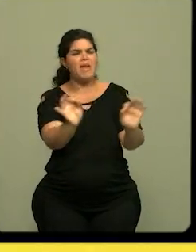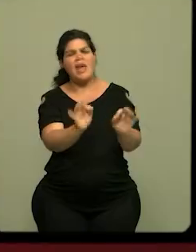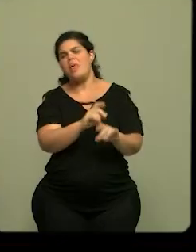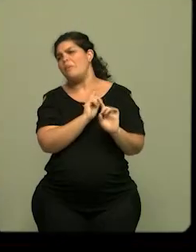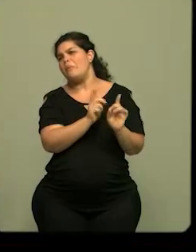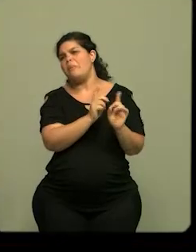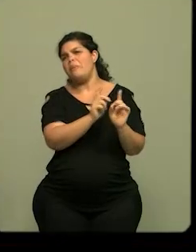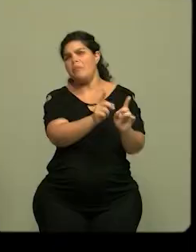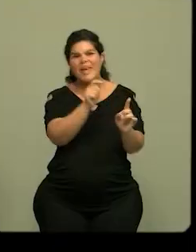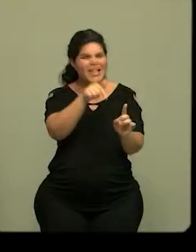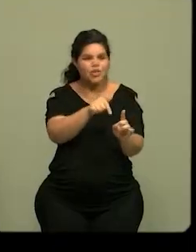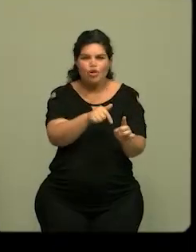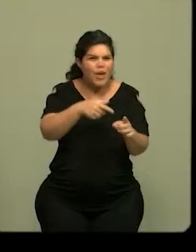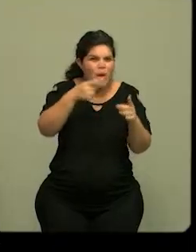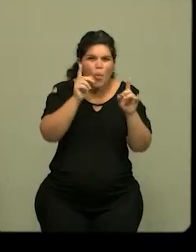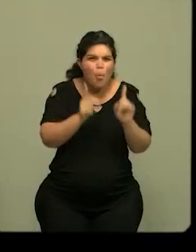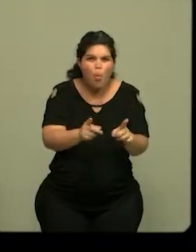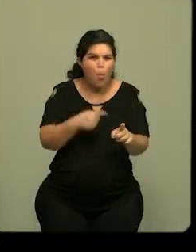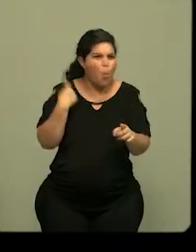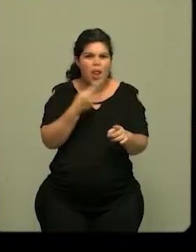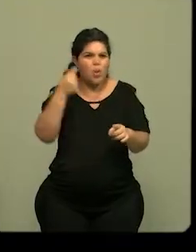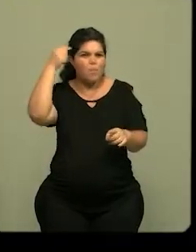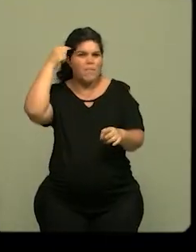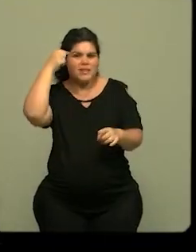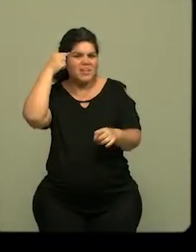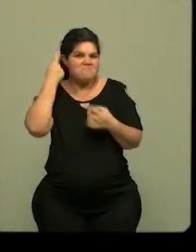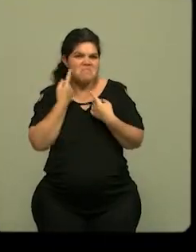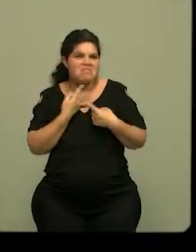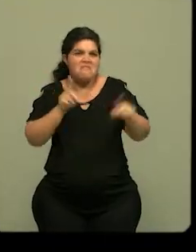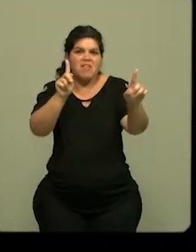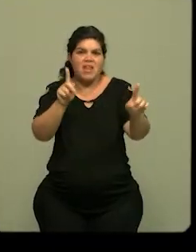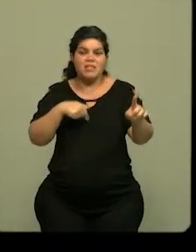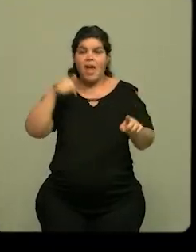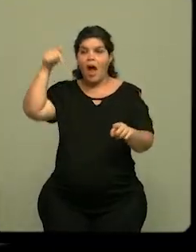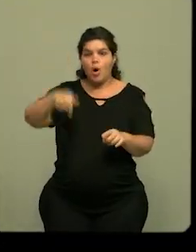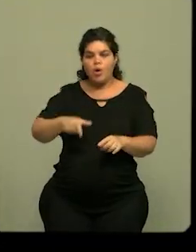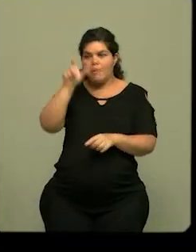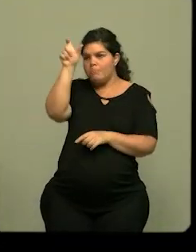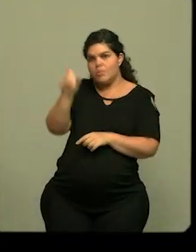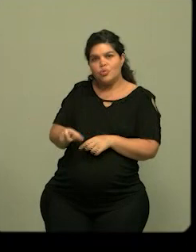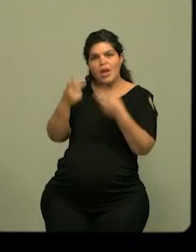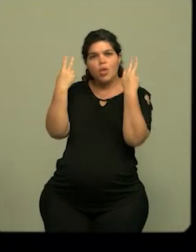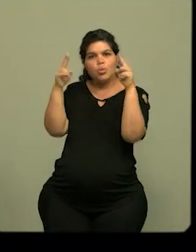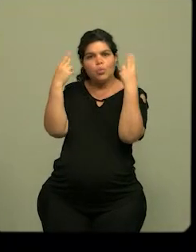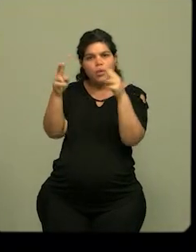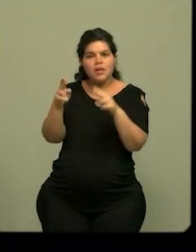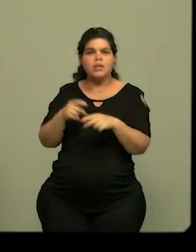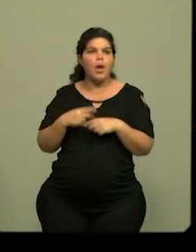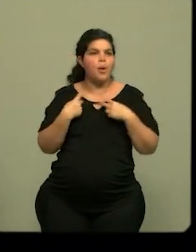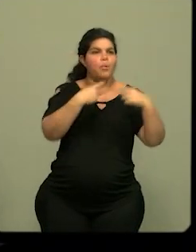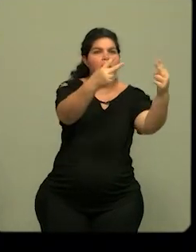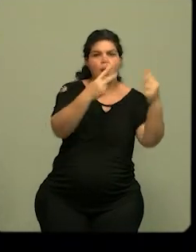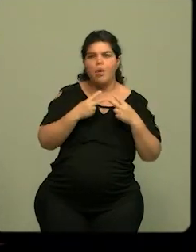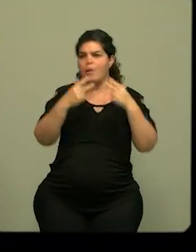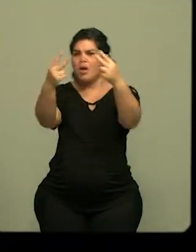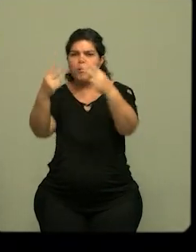más, exige mucho más, digo, movimiento, moverse de un lado a otro, tal vez hacer una excursión o varias excursiones o en un mismo paquete ir de un lugar a